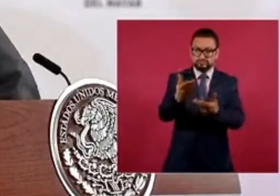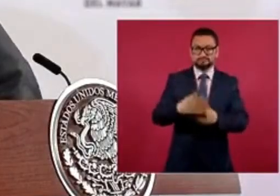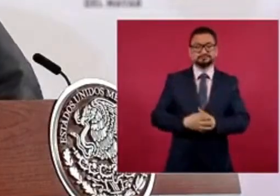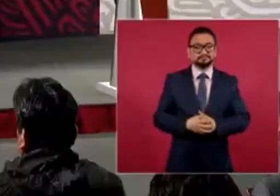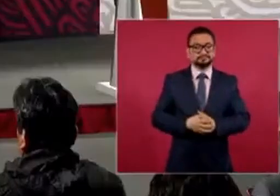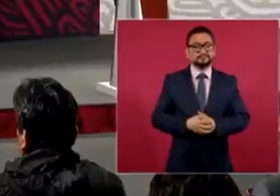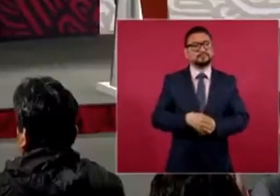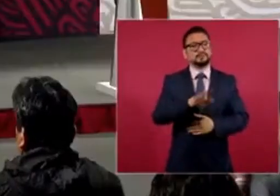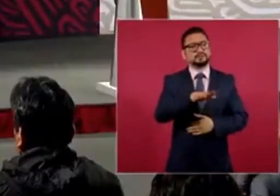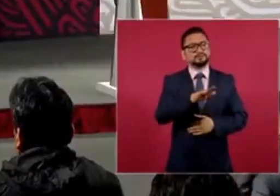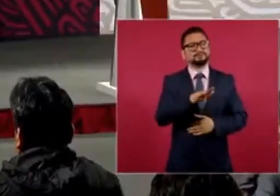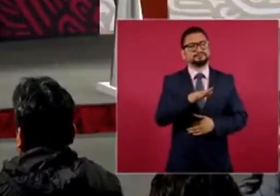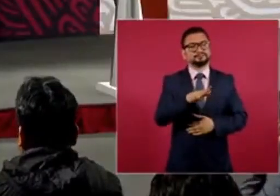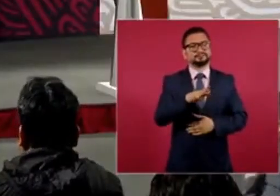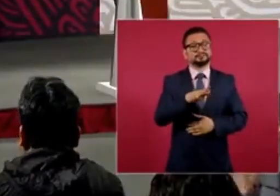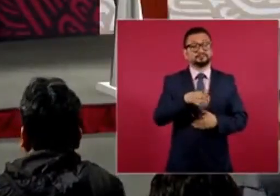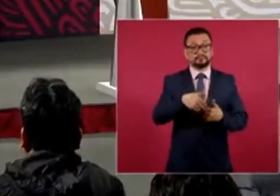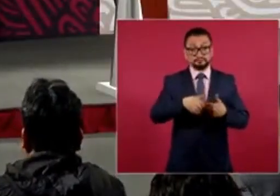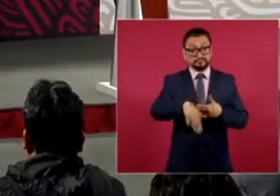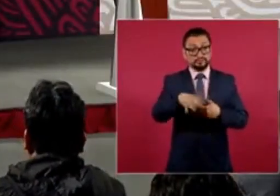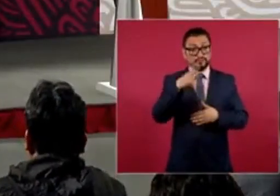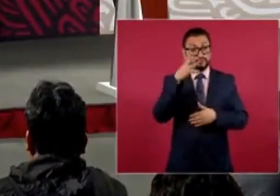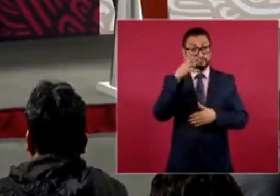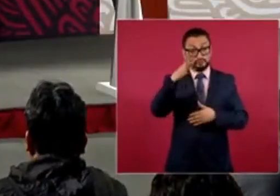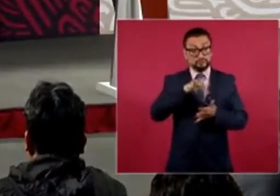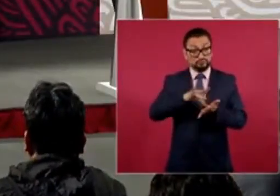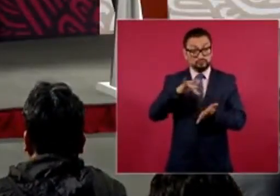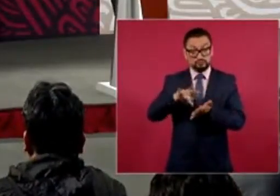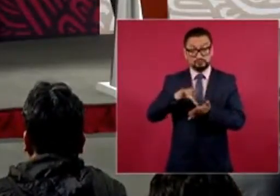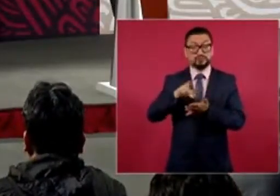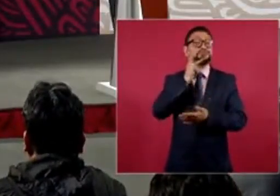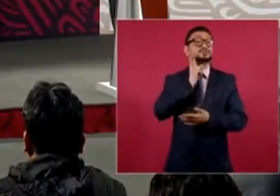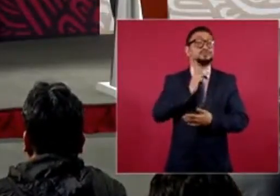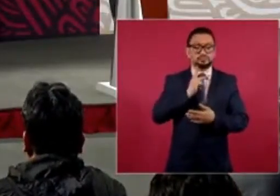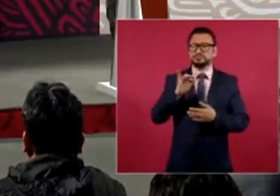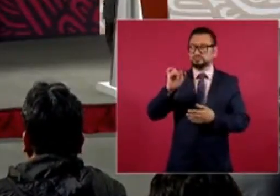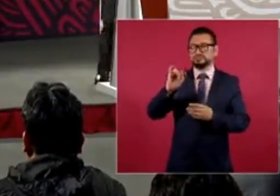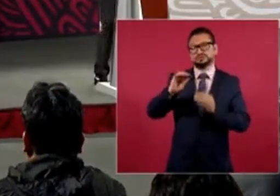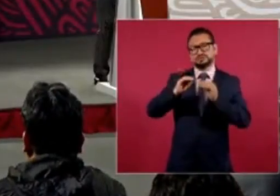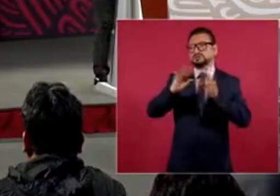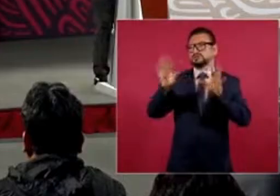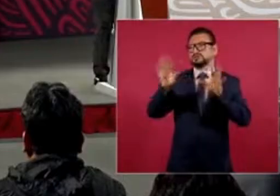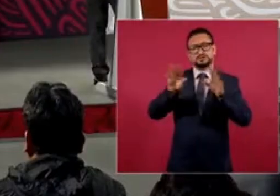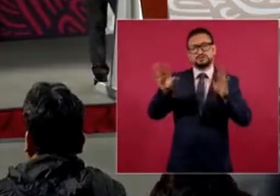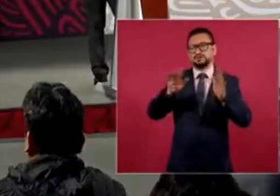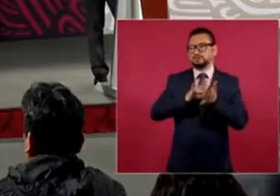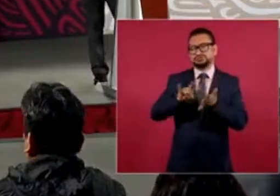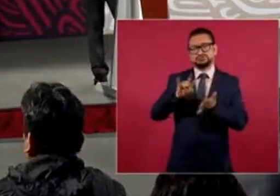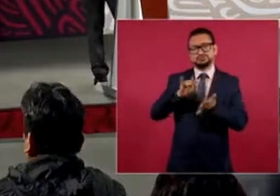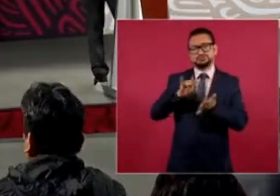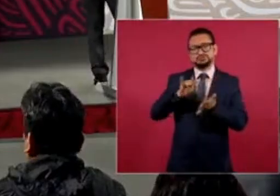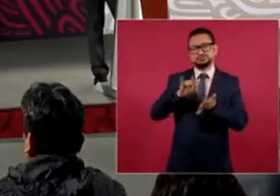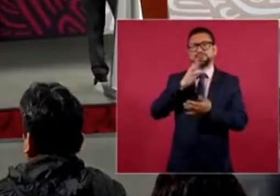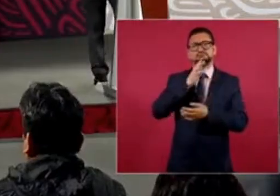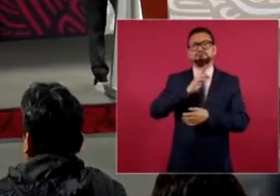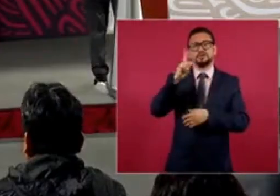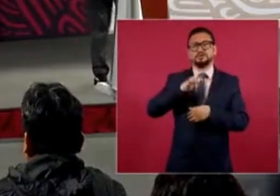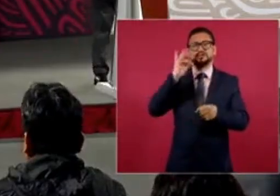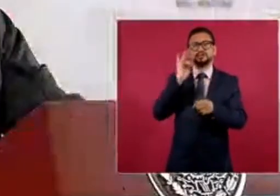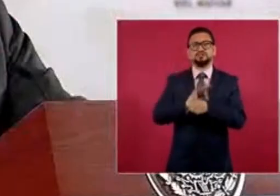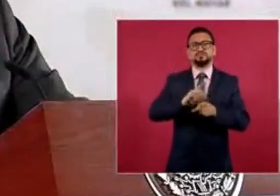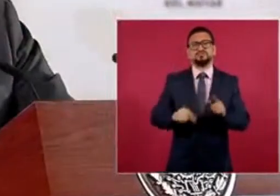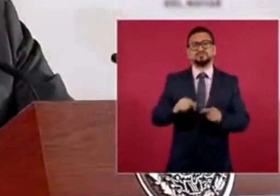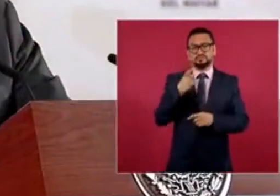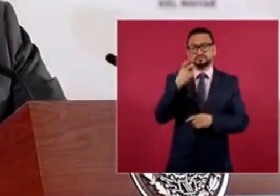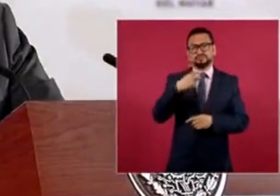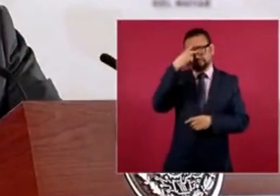¿Y entonces recomendaría continuar con las aportaciones así como se hizo? Sí, claro. Eso es lo mejor para la nación. Es bueno